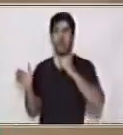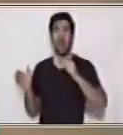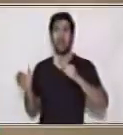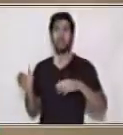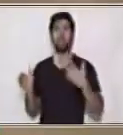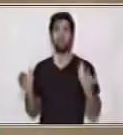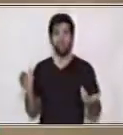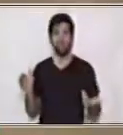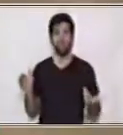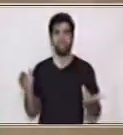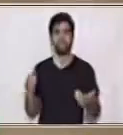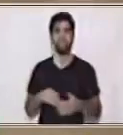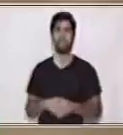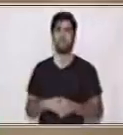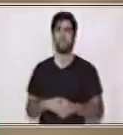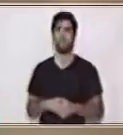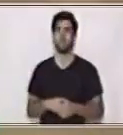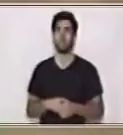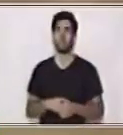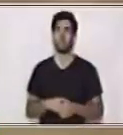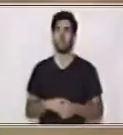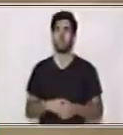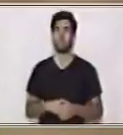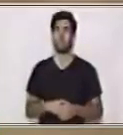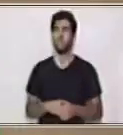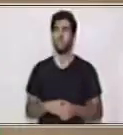¿Y cuál puede ser su antónimo?